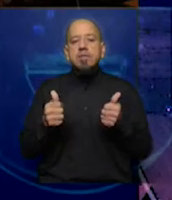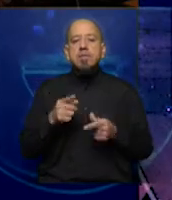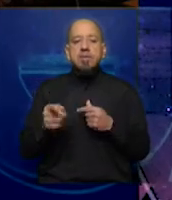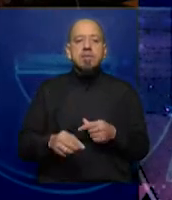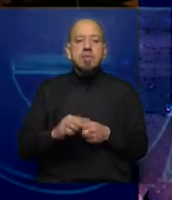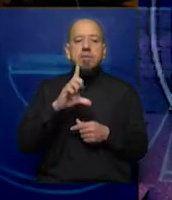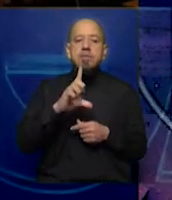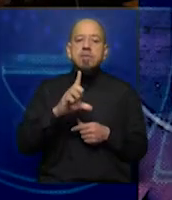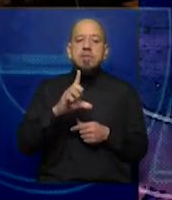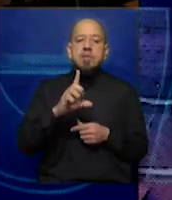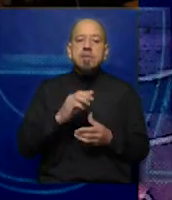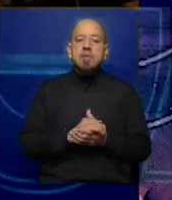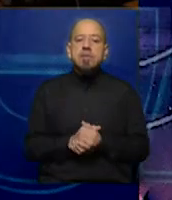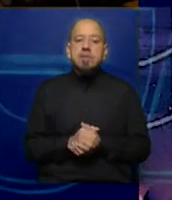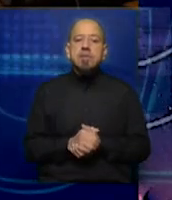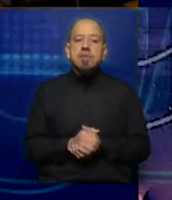Agus?